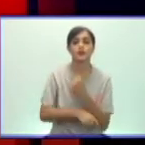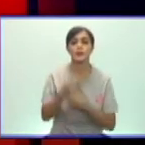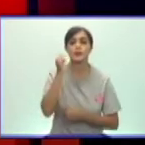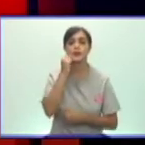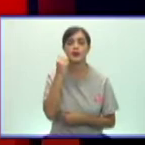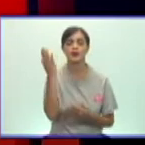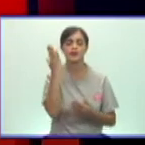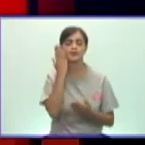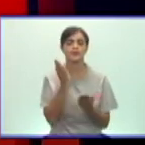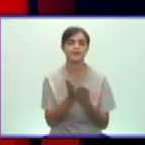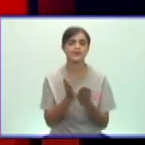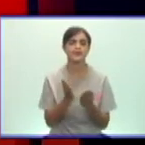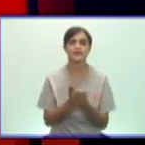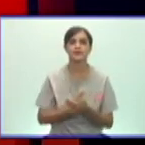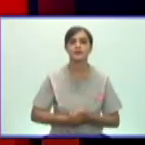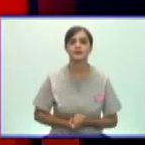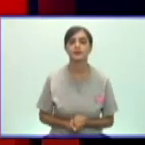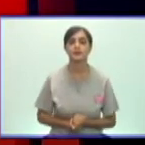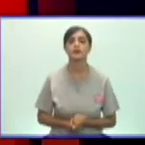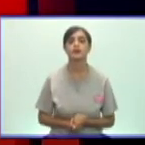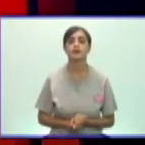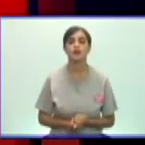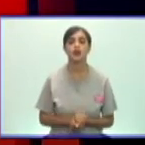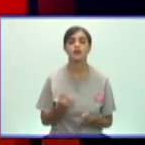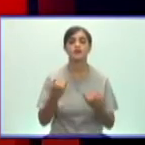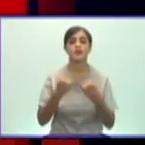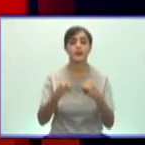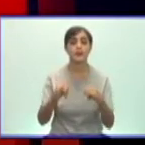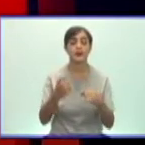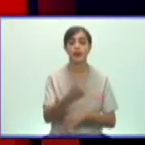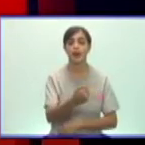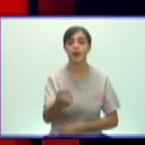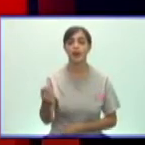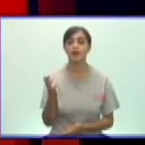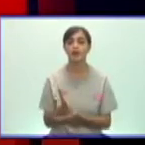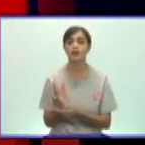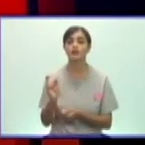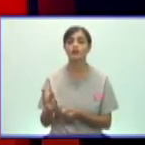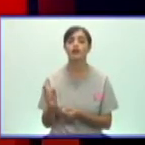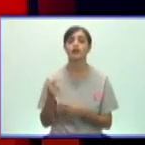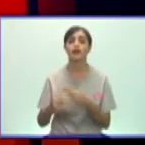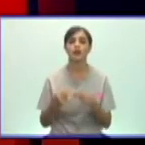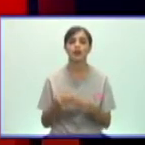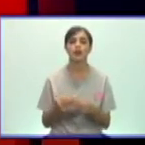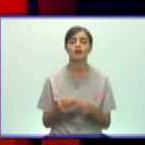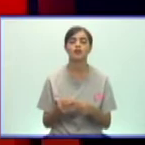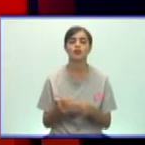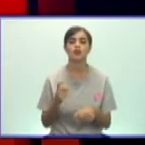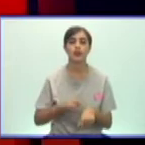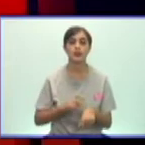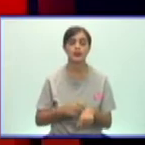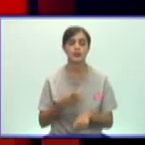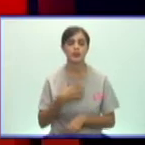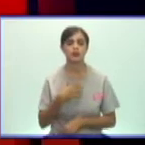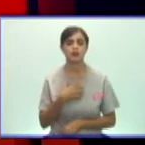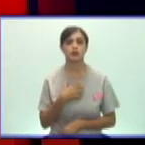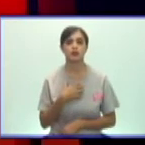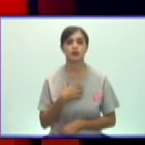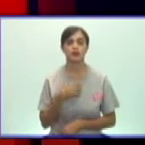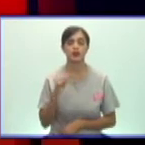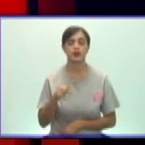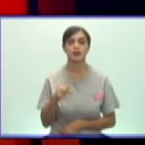aquellas cuestiones que ya ustedes individualmente han ido realizando en este tiempo que han tenido para ello. Ha sido entonces y es